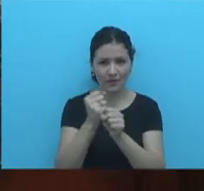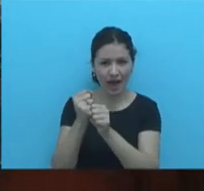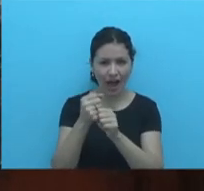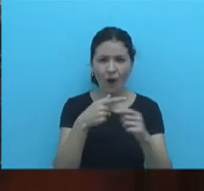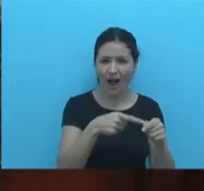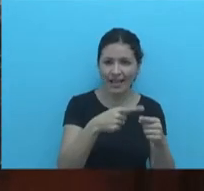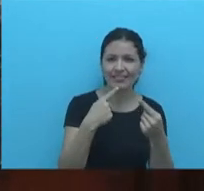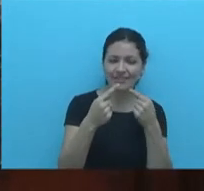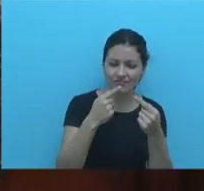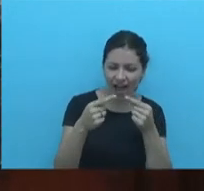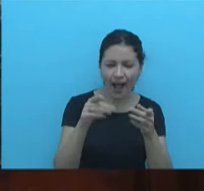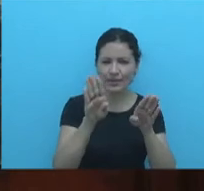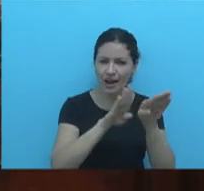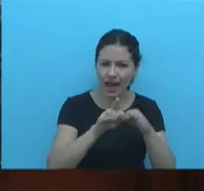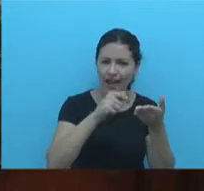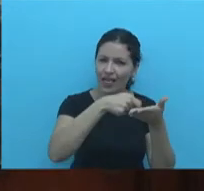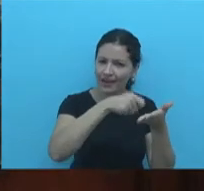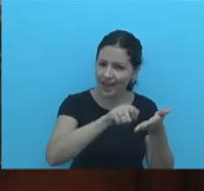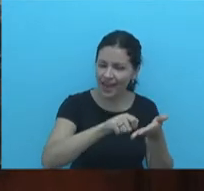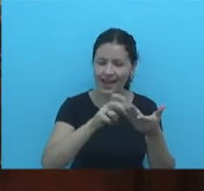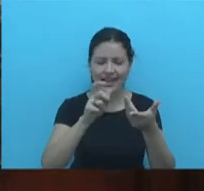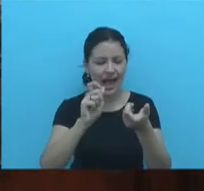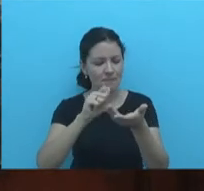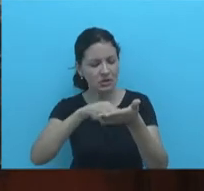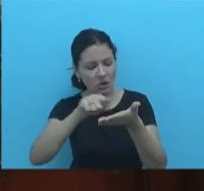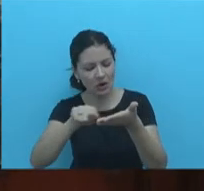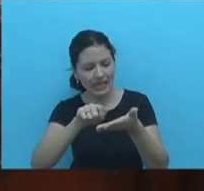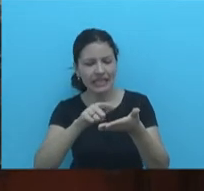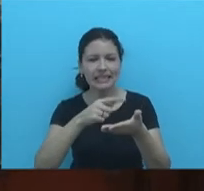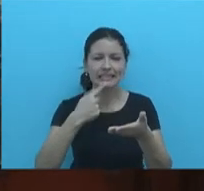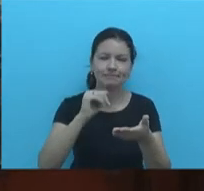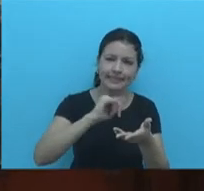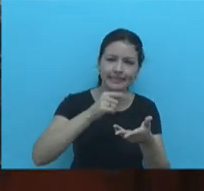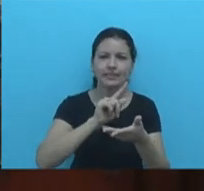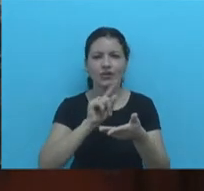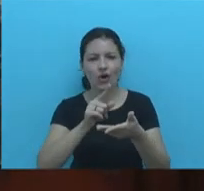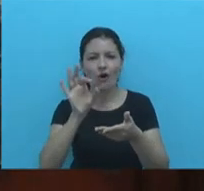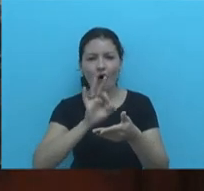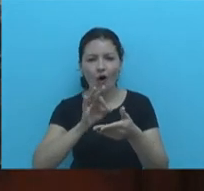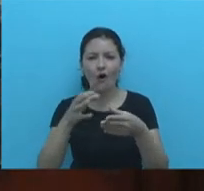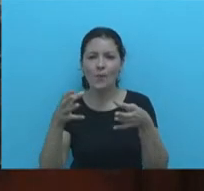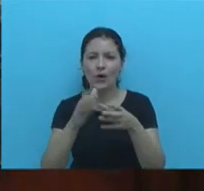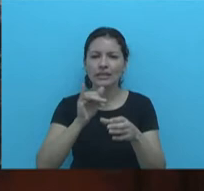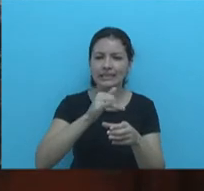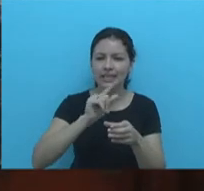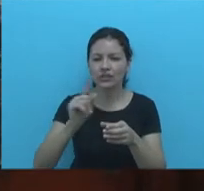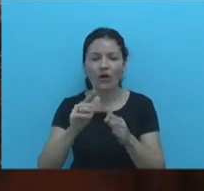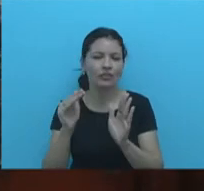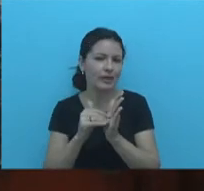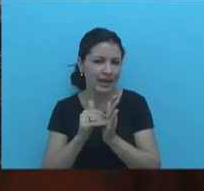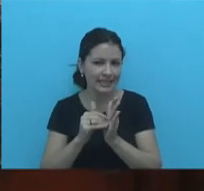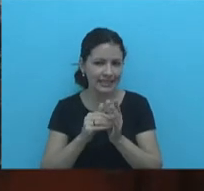donde vienen los dictámenes, favorable o no, o viene uno por mayoría y otro por minoría y se votan